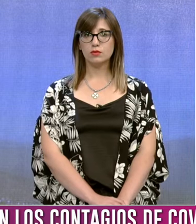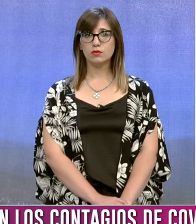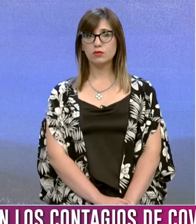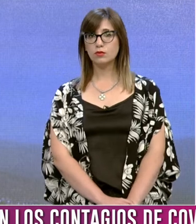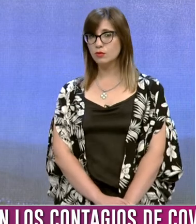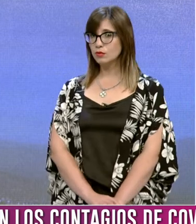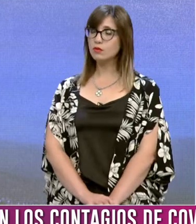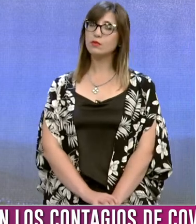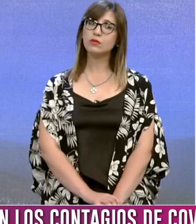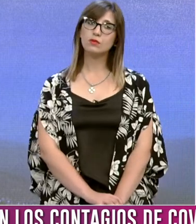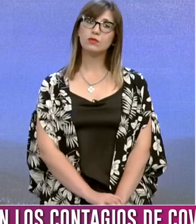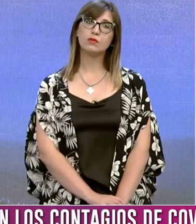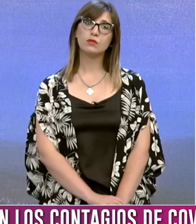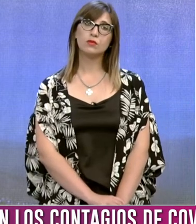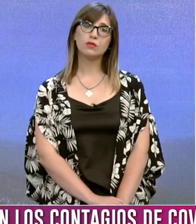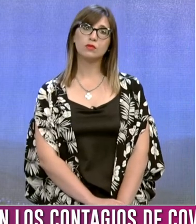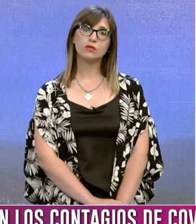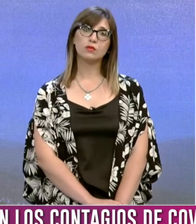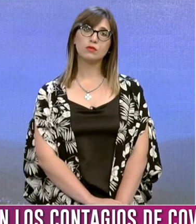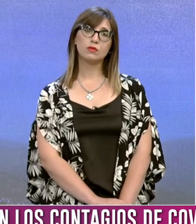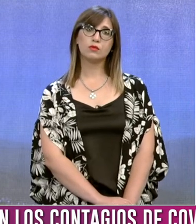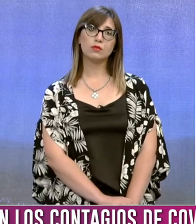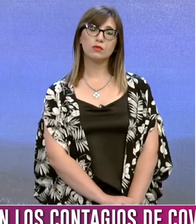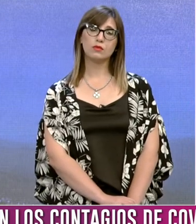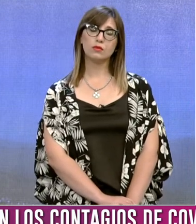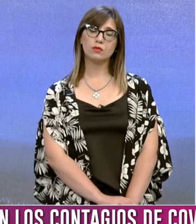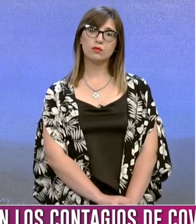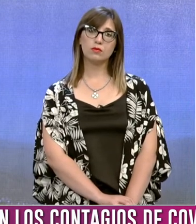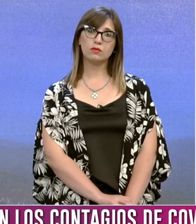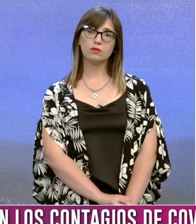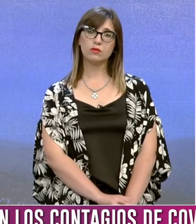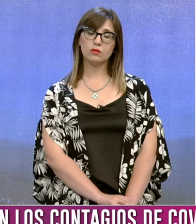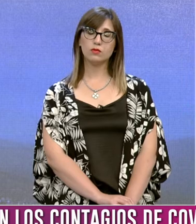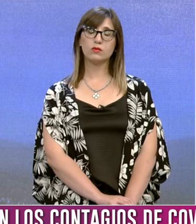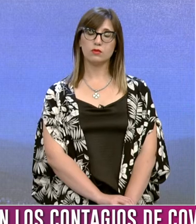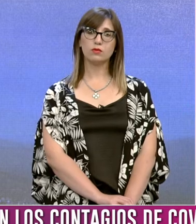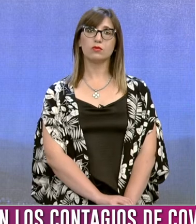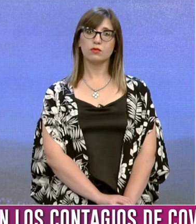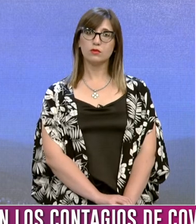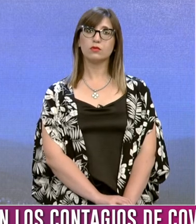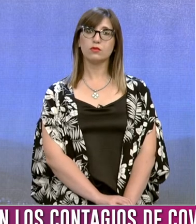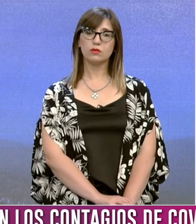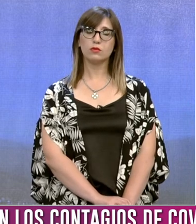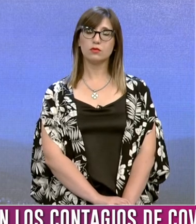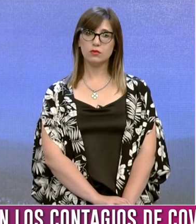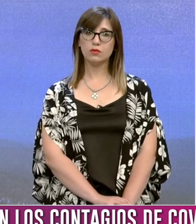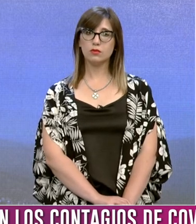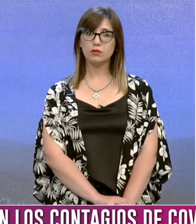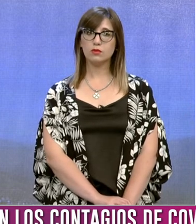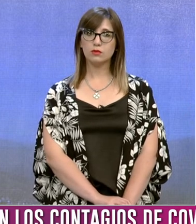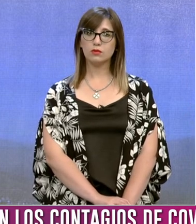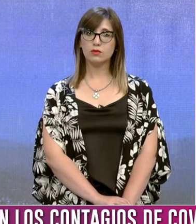futuro, sino que es algo que tenemos ahora. Y como mendocino tenemos que tratar de extremar todos los cuidados que ya sabemos que tenemos que hacer: el uso de